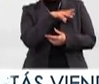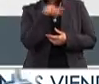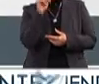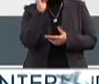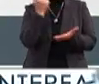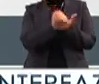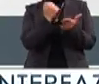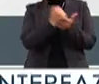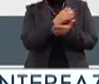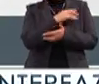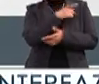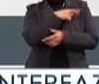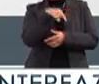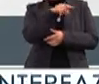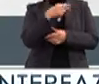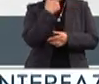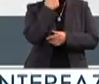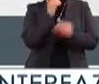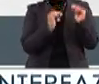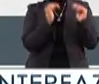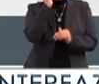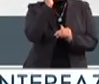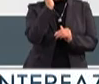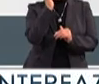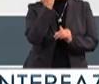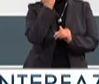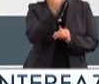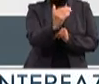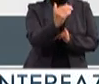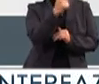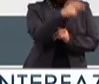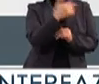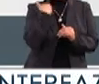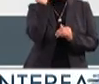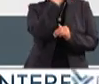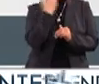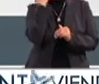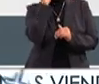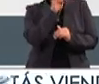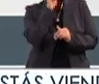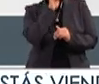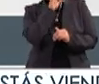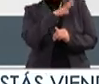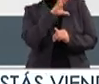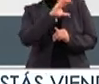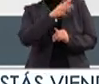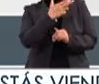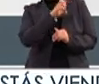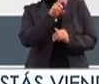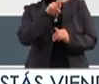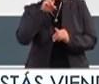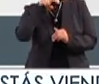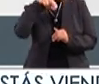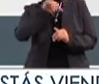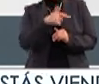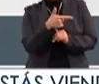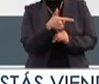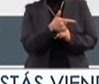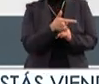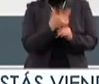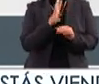exige cierto nivel de inglés medido por las pruebas que establece Chibling y